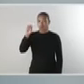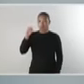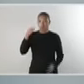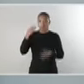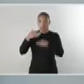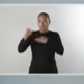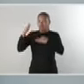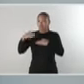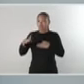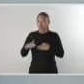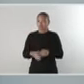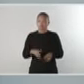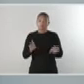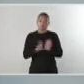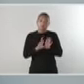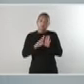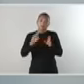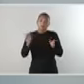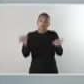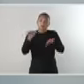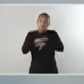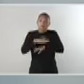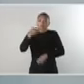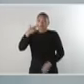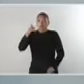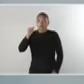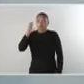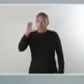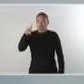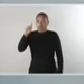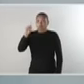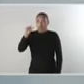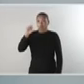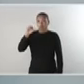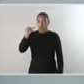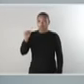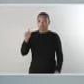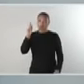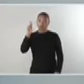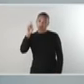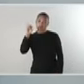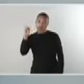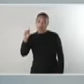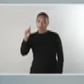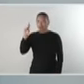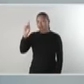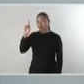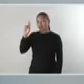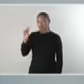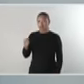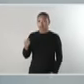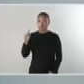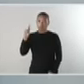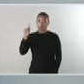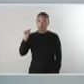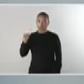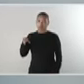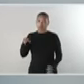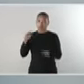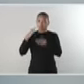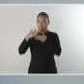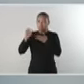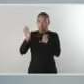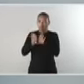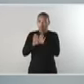la reforma hacendaria la votaron entre el PRD y el pri y hoy la reforma hacendaria deprime en la